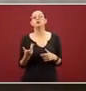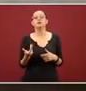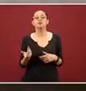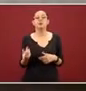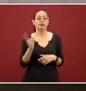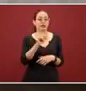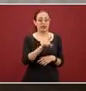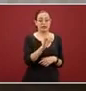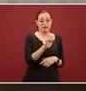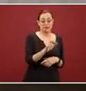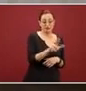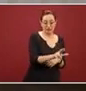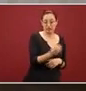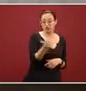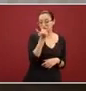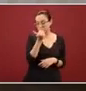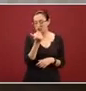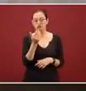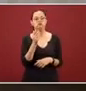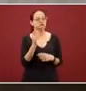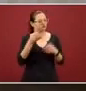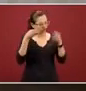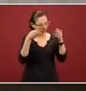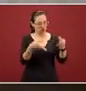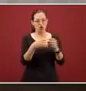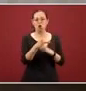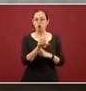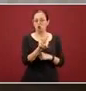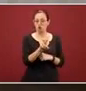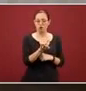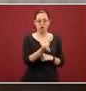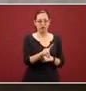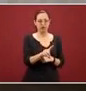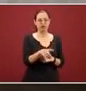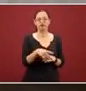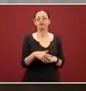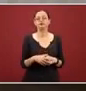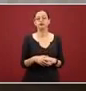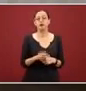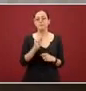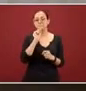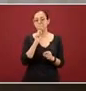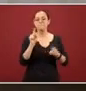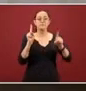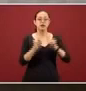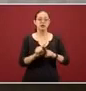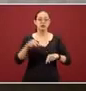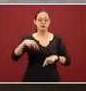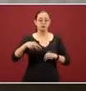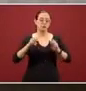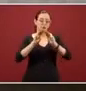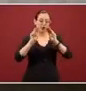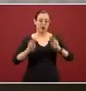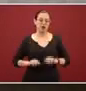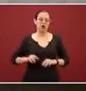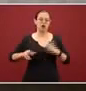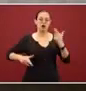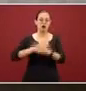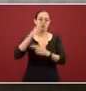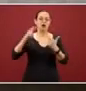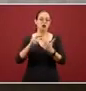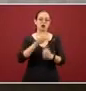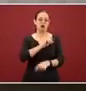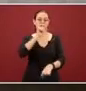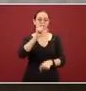COVID, y también integramos dentro del área metropolitana al Hospital Regional de Alta